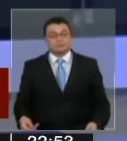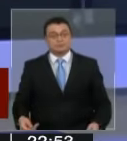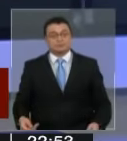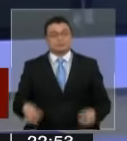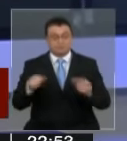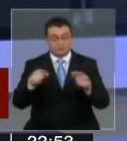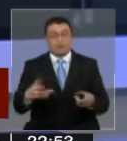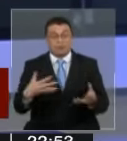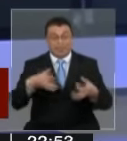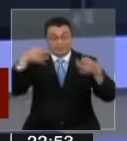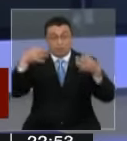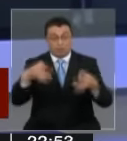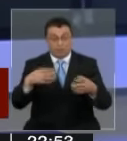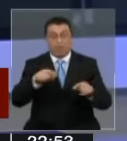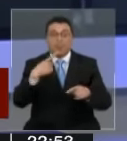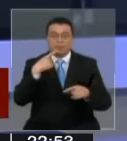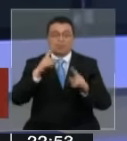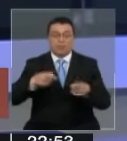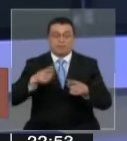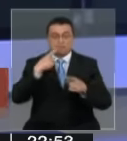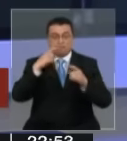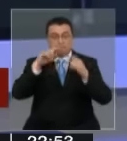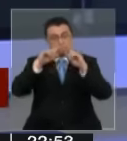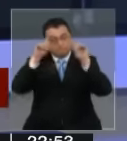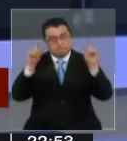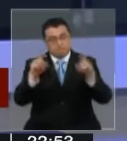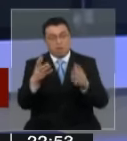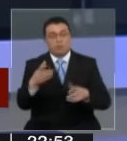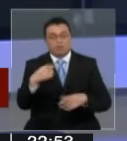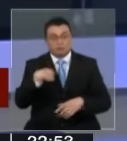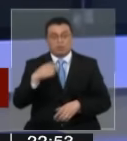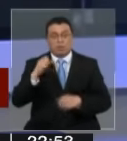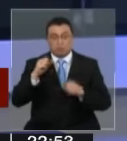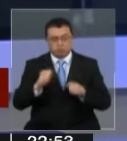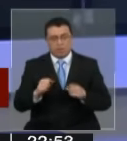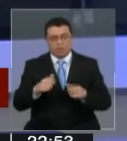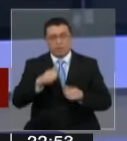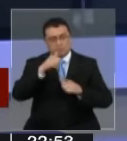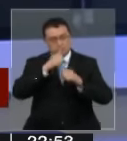habría que preguntarse. ¿Estamos en condiciones nosotros de resistir